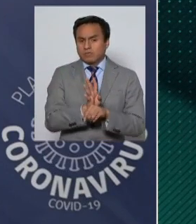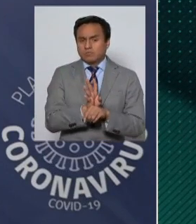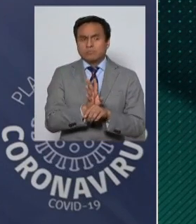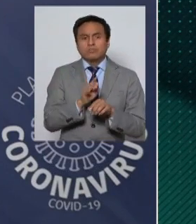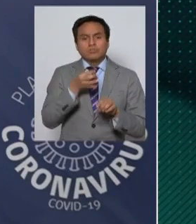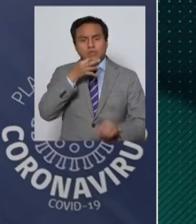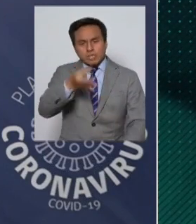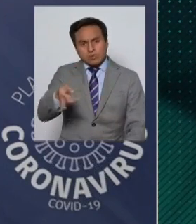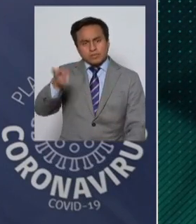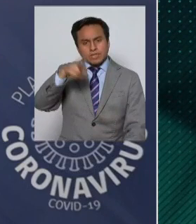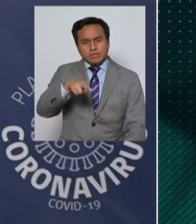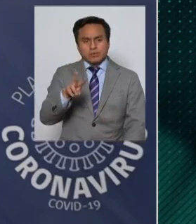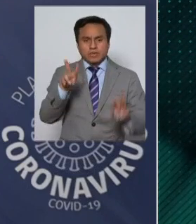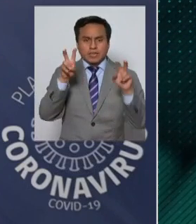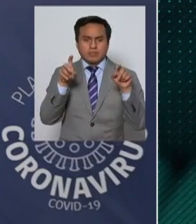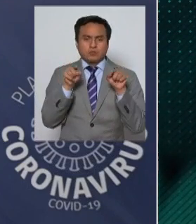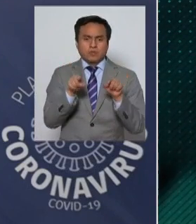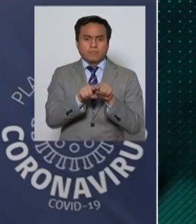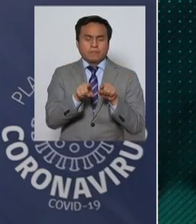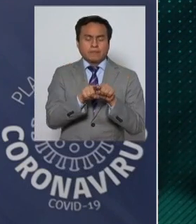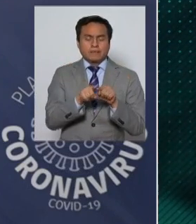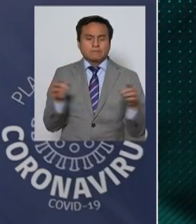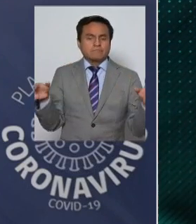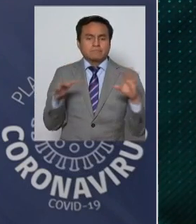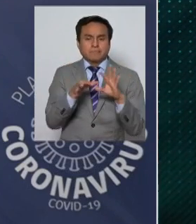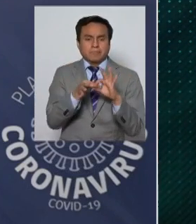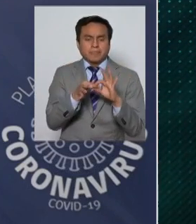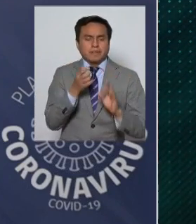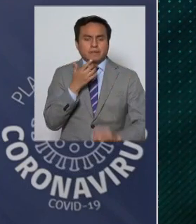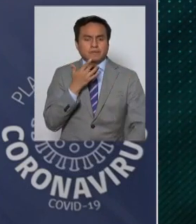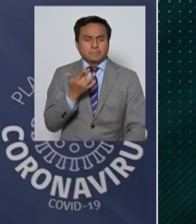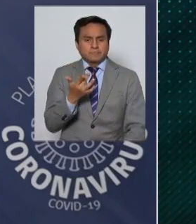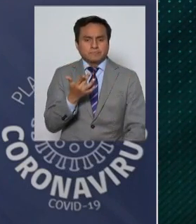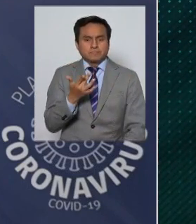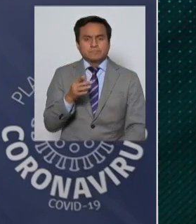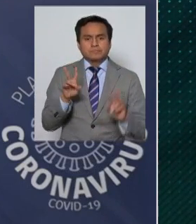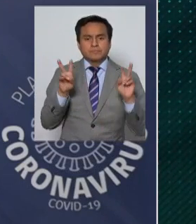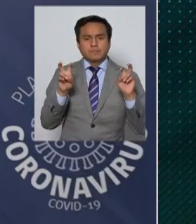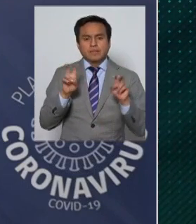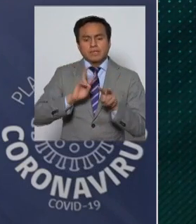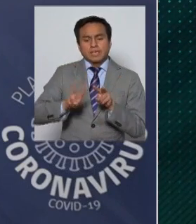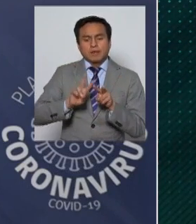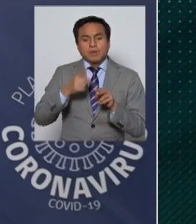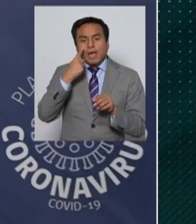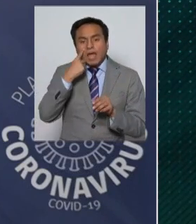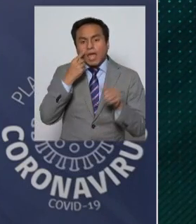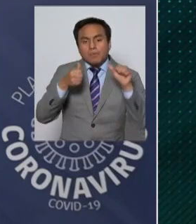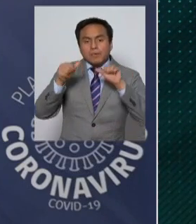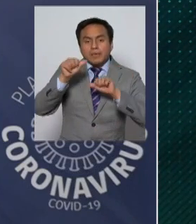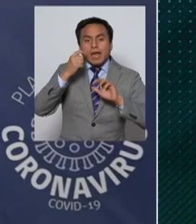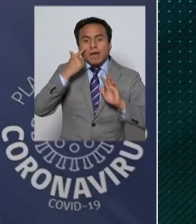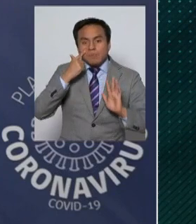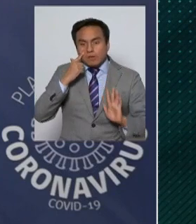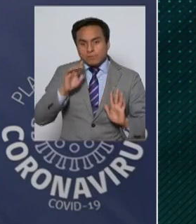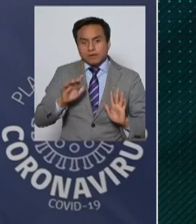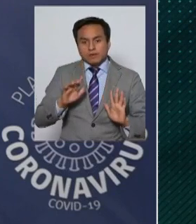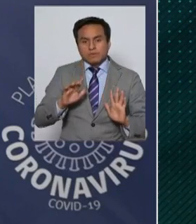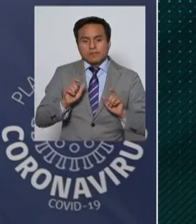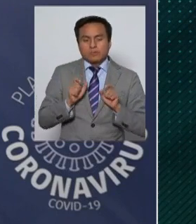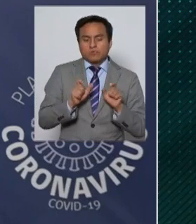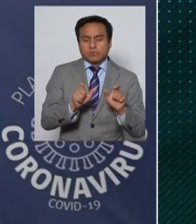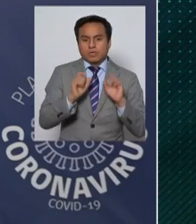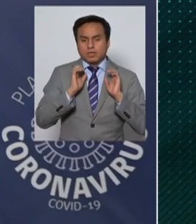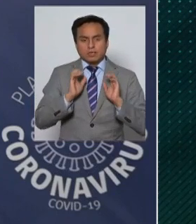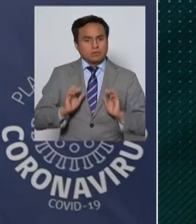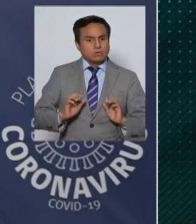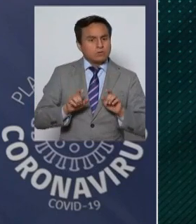sigo insistiendo, esto se circunscribe a una terapia experimental donde tiene que haber un control